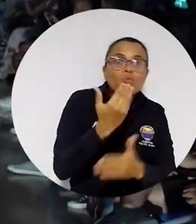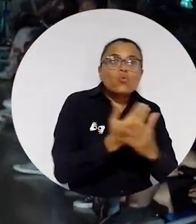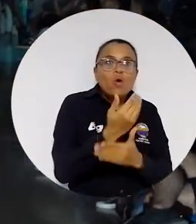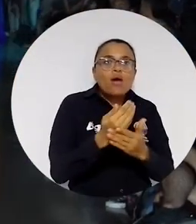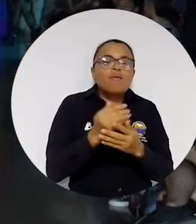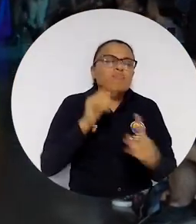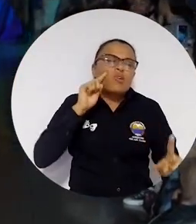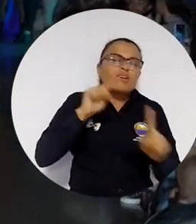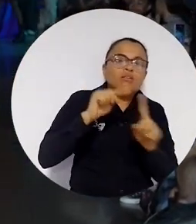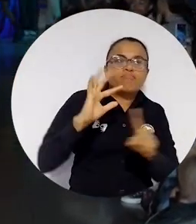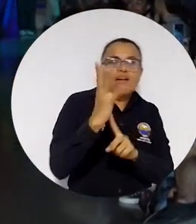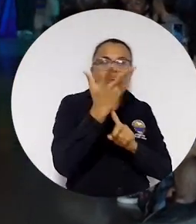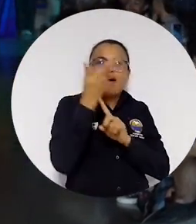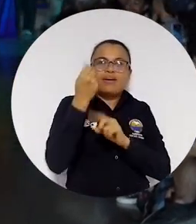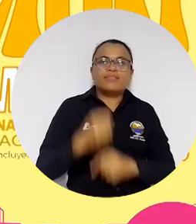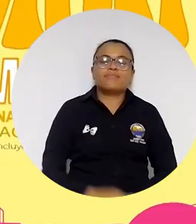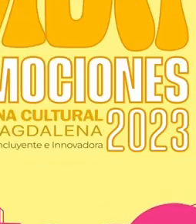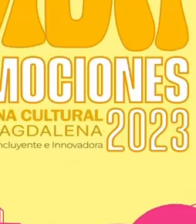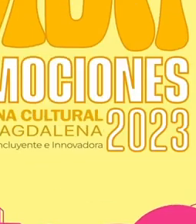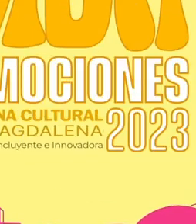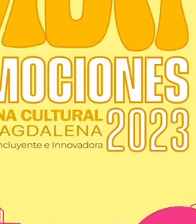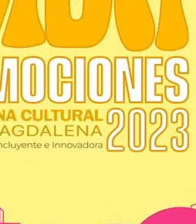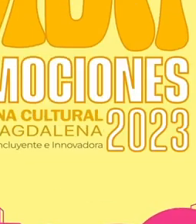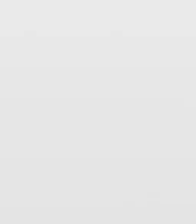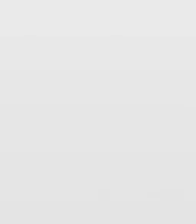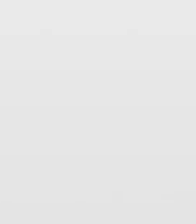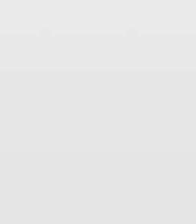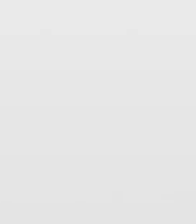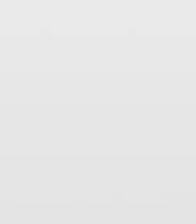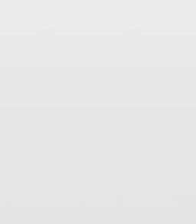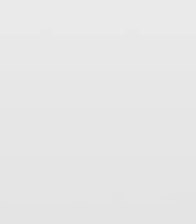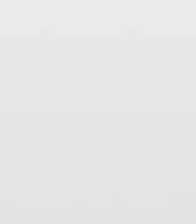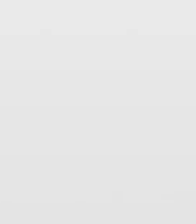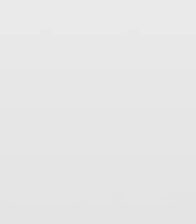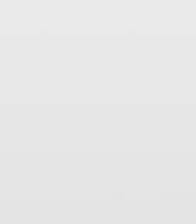generación, se emprenda muchísimo el arte. Aún más incluyente e innovadora.